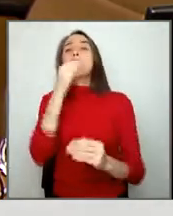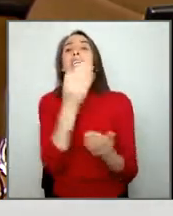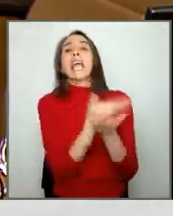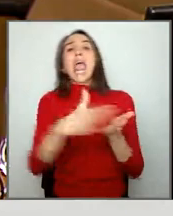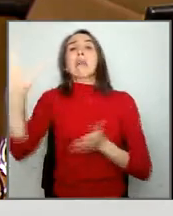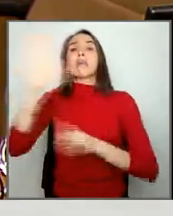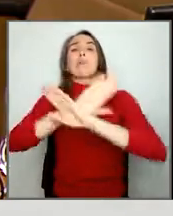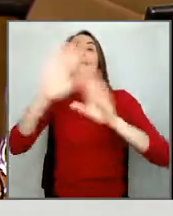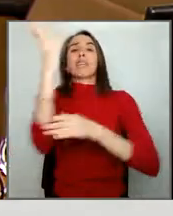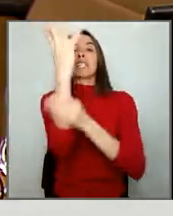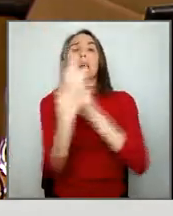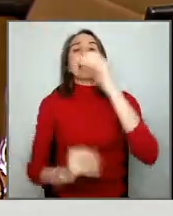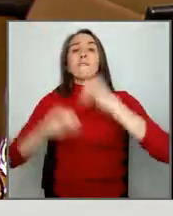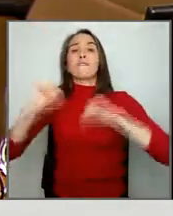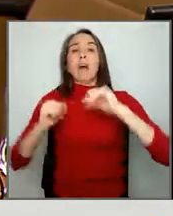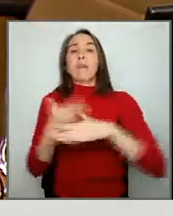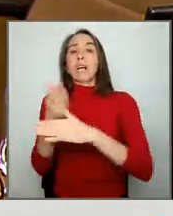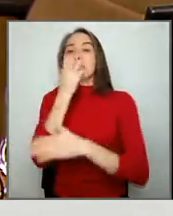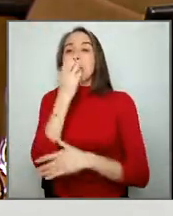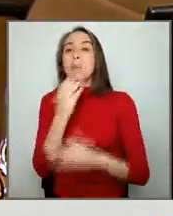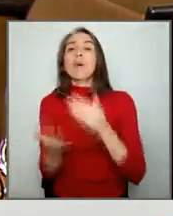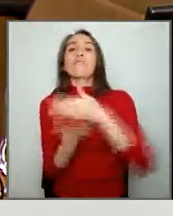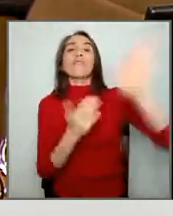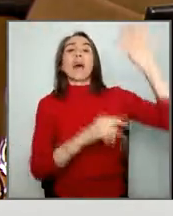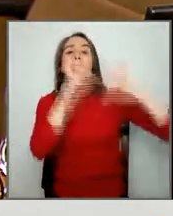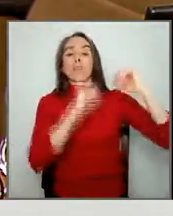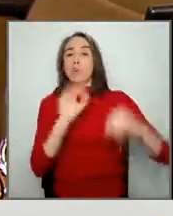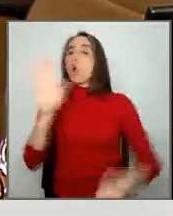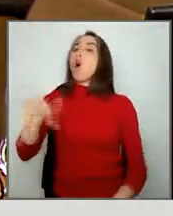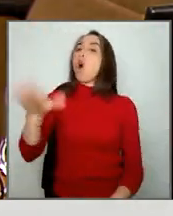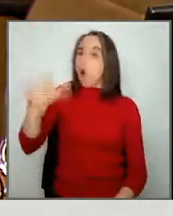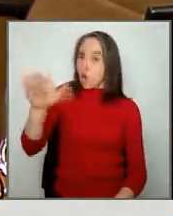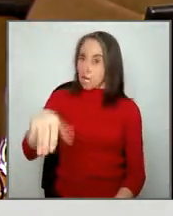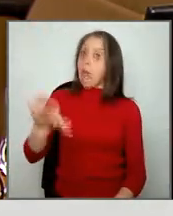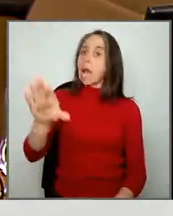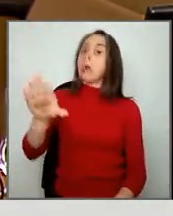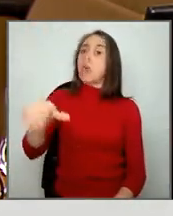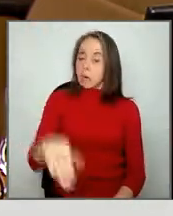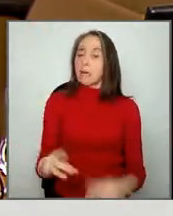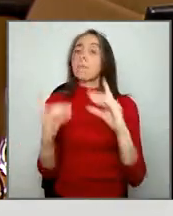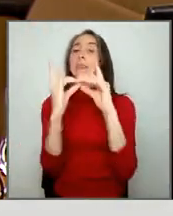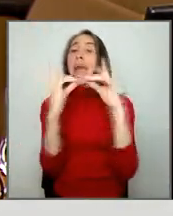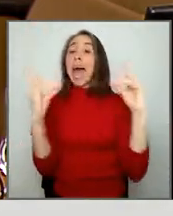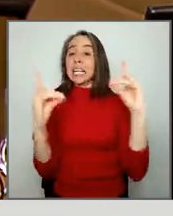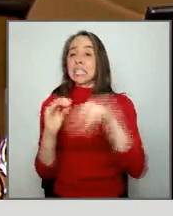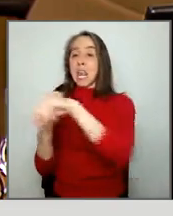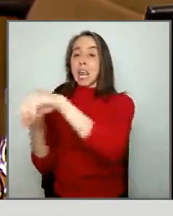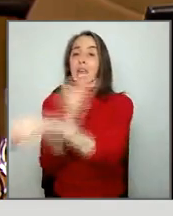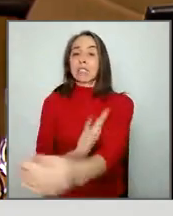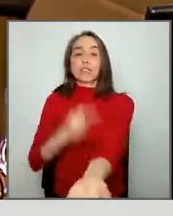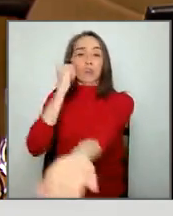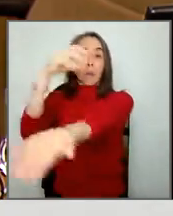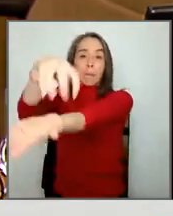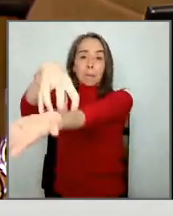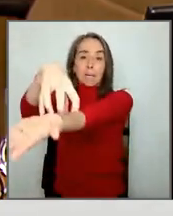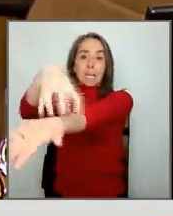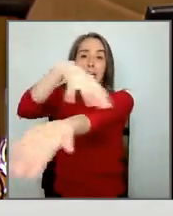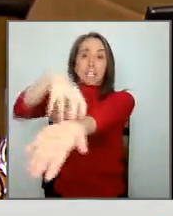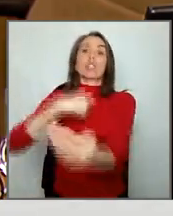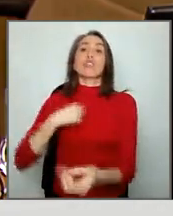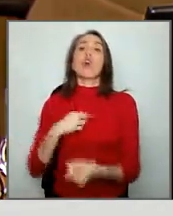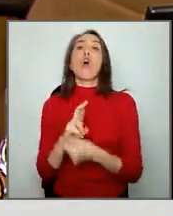Oiga en aysén en aysén presidenta no en la región de aysén que yo represento